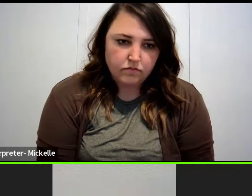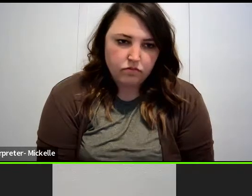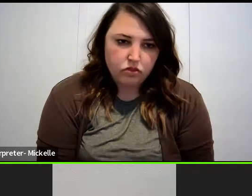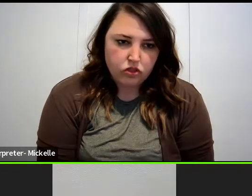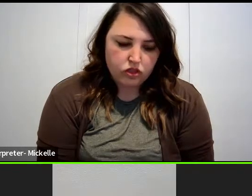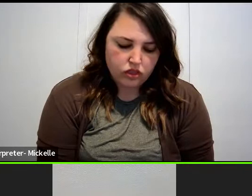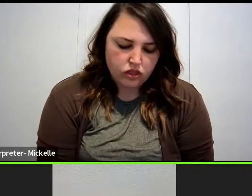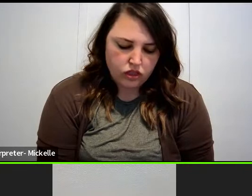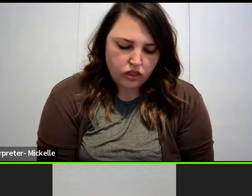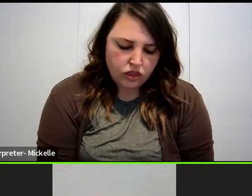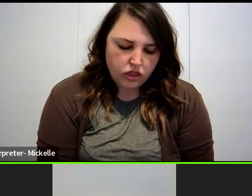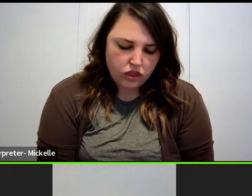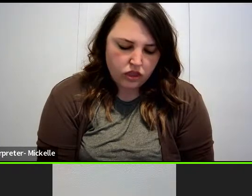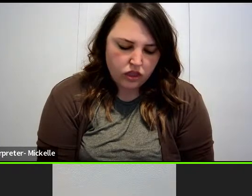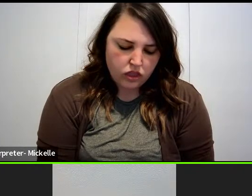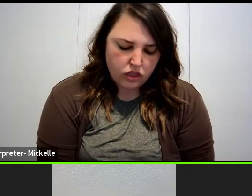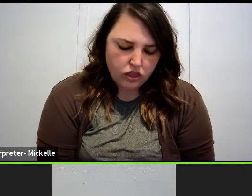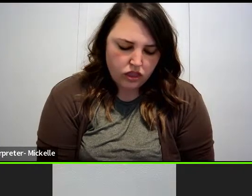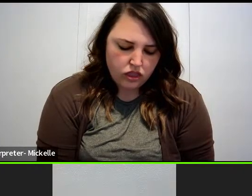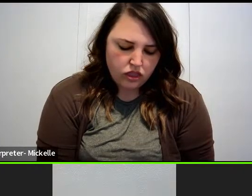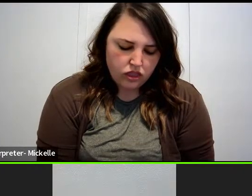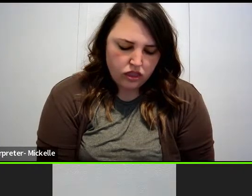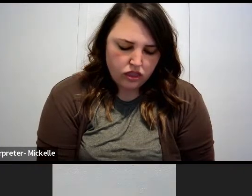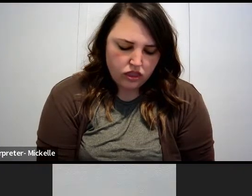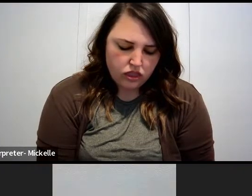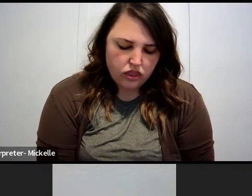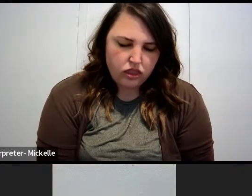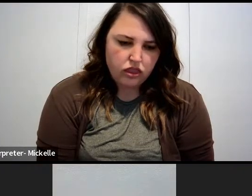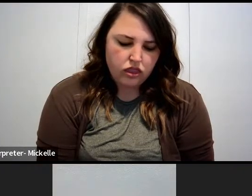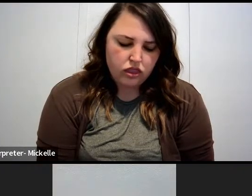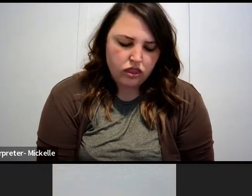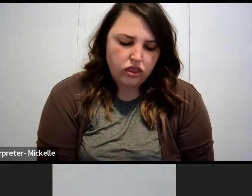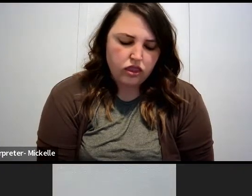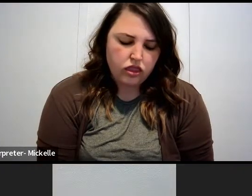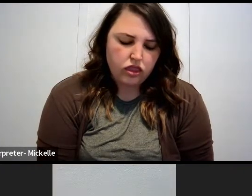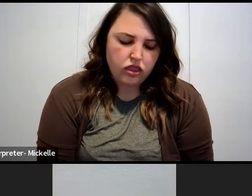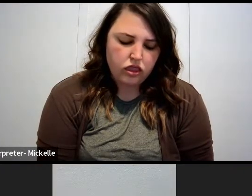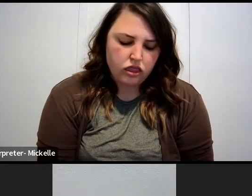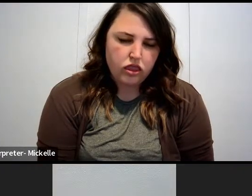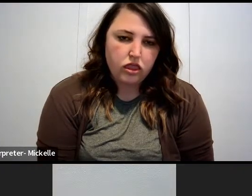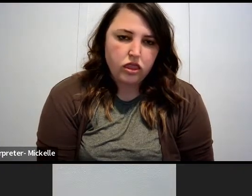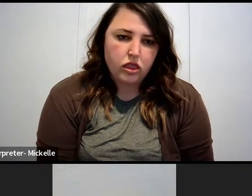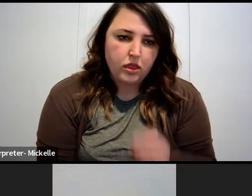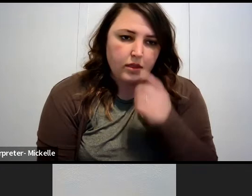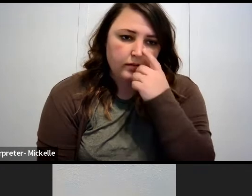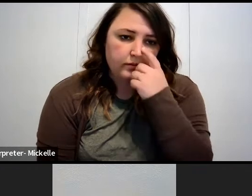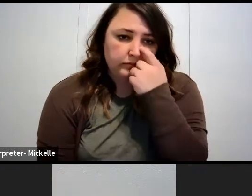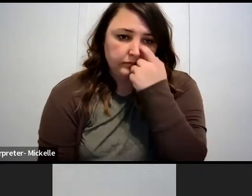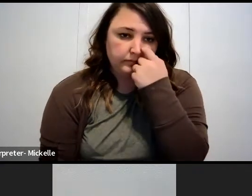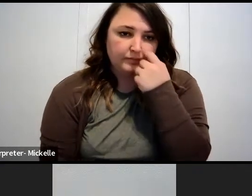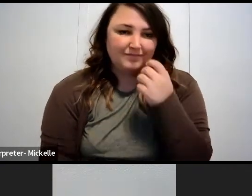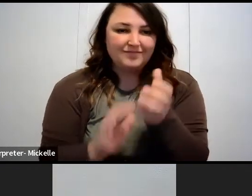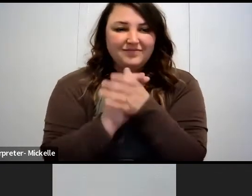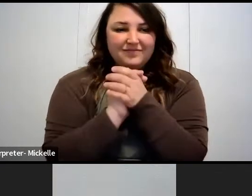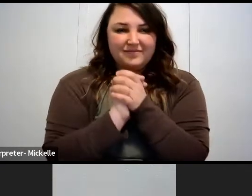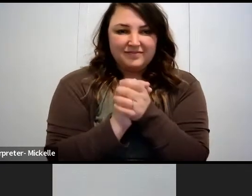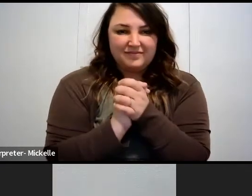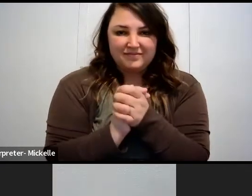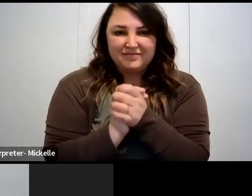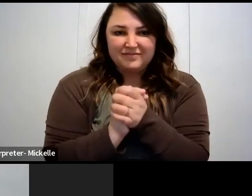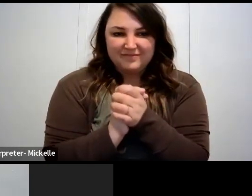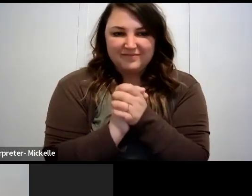comprometidas en amplificar la lucha de las mujeres. Muchas gracias. Congratulations, Beatrice Valdez